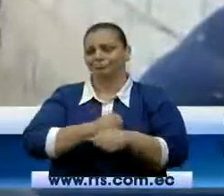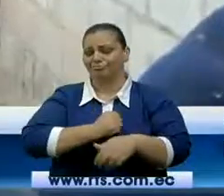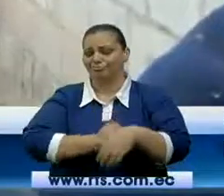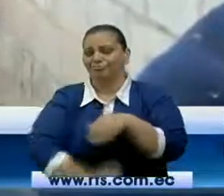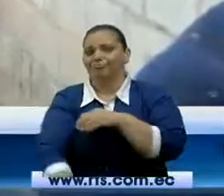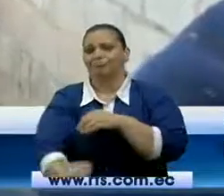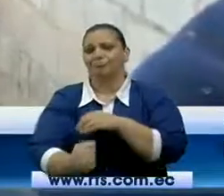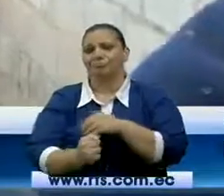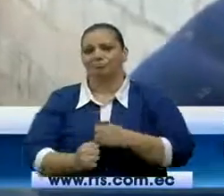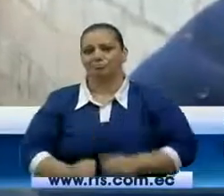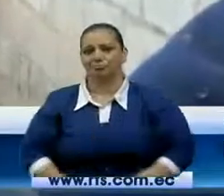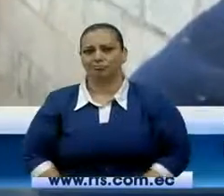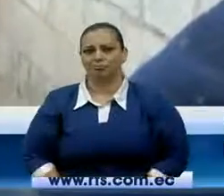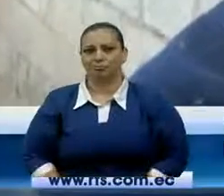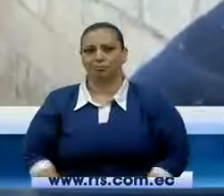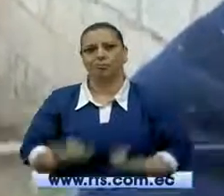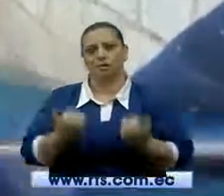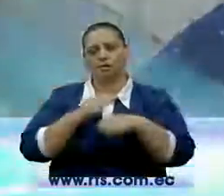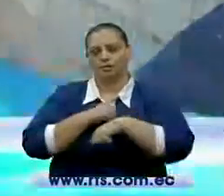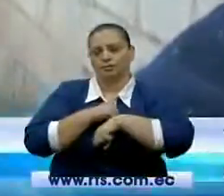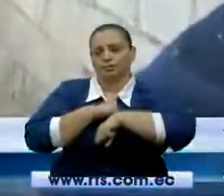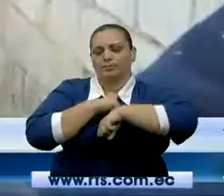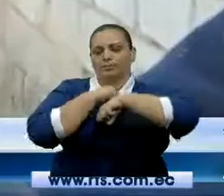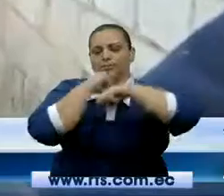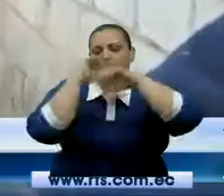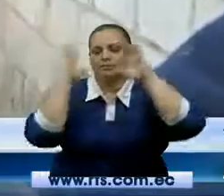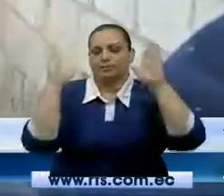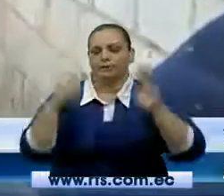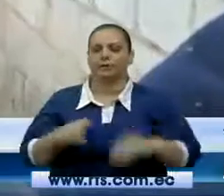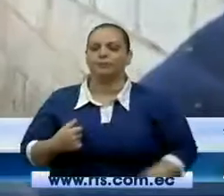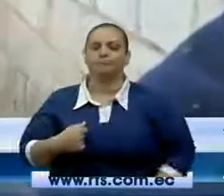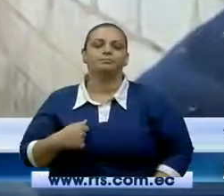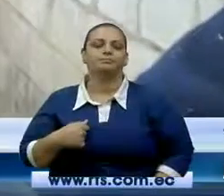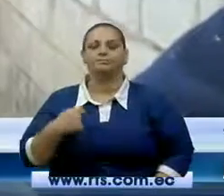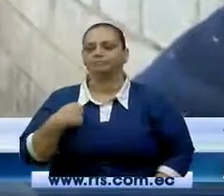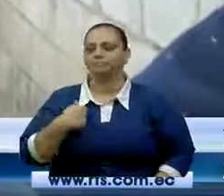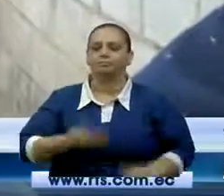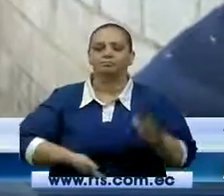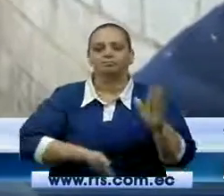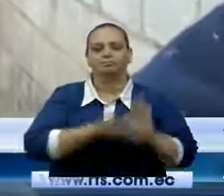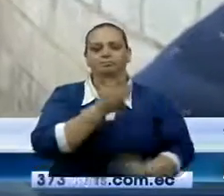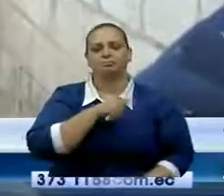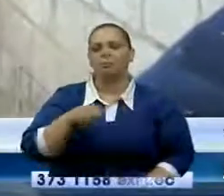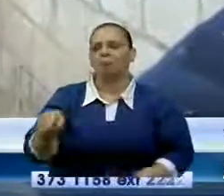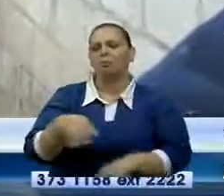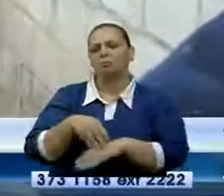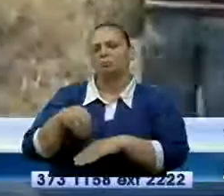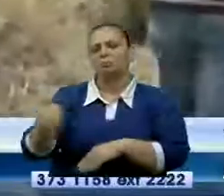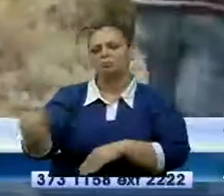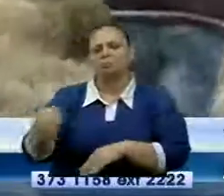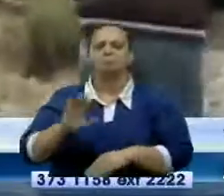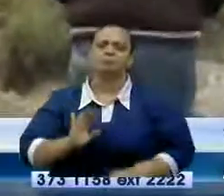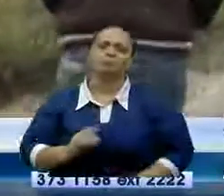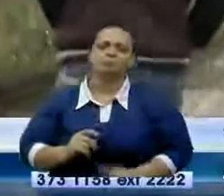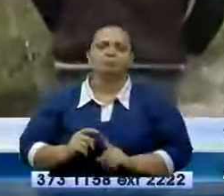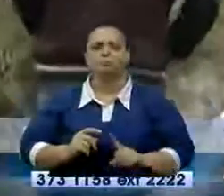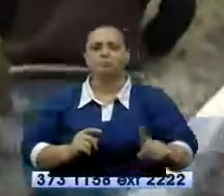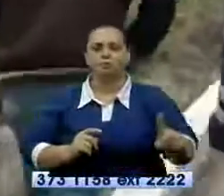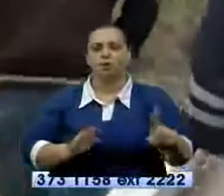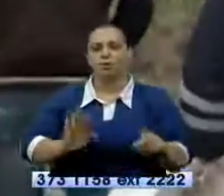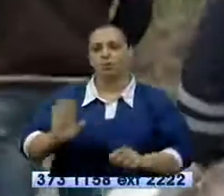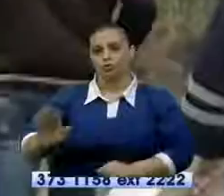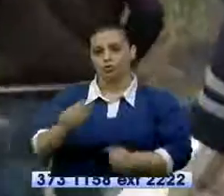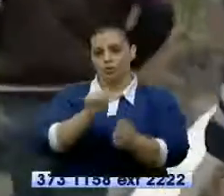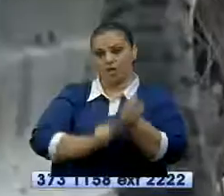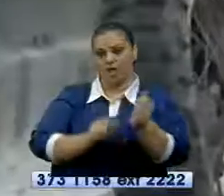Ya de mañana ya me levanté y él se quedó, ahí llega el hermano y le va a ver y ya se expira. Ahora el